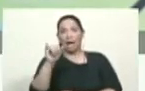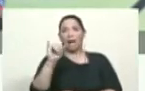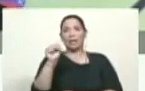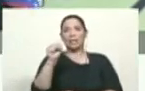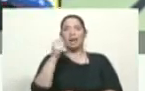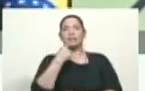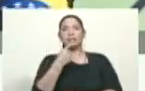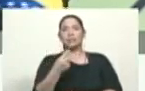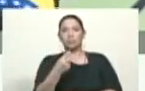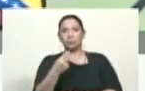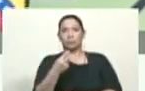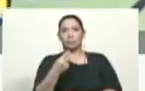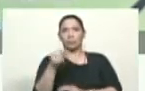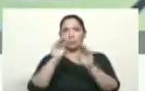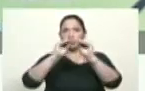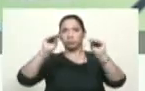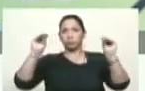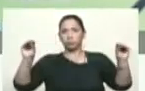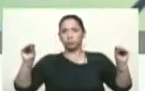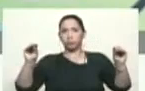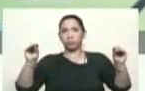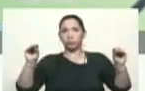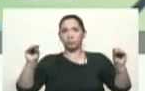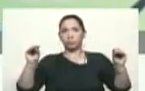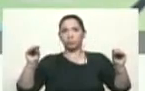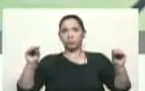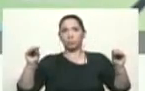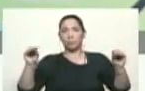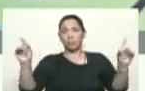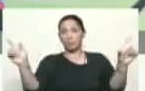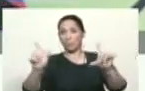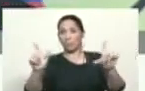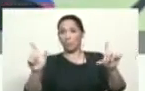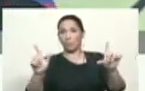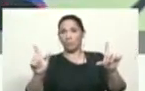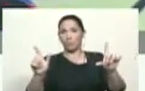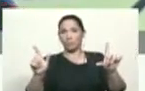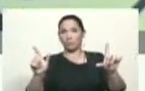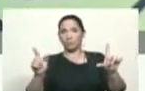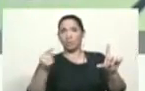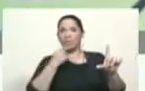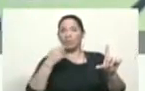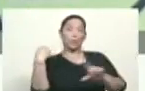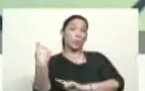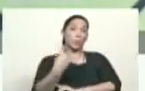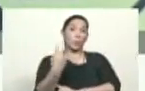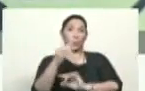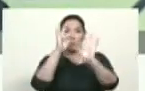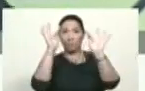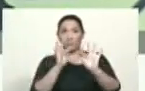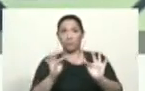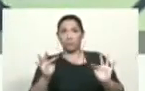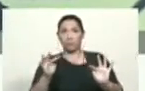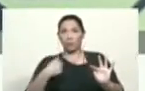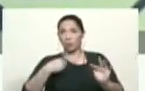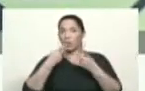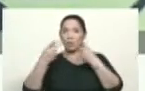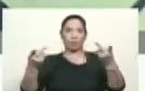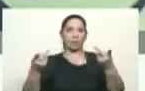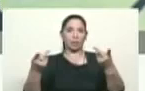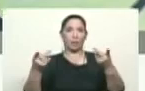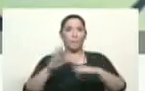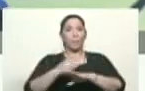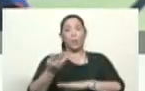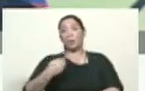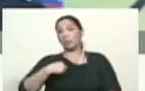coraje, convocó, fíjense lo que hizo, convocó a los medios de comunicación. Él dijo, la única manera es que yo les diga, porque si no, no me van a